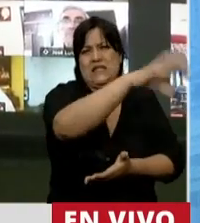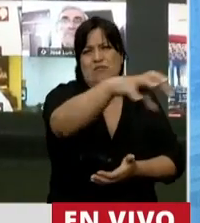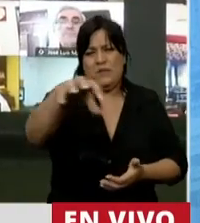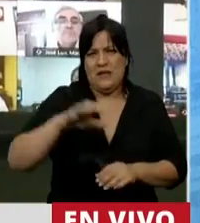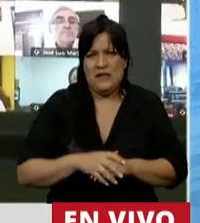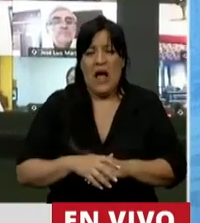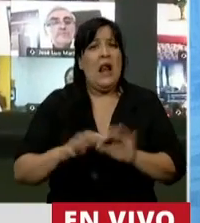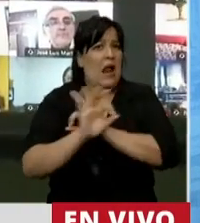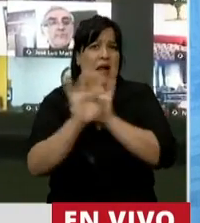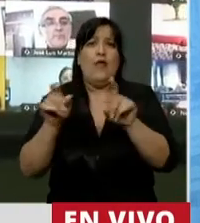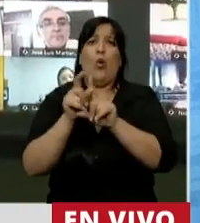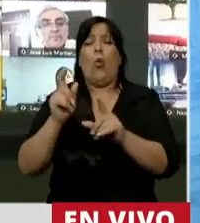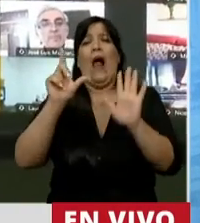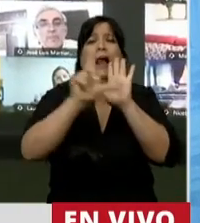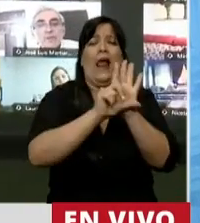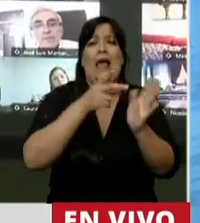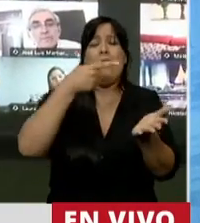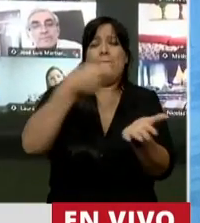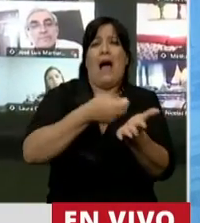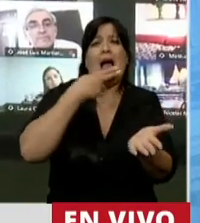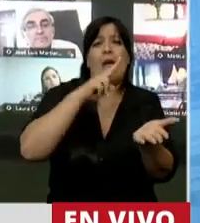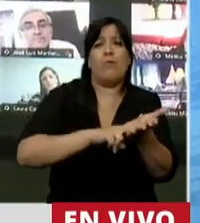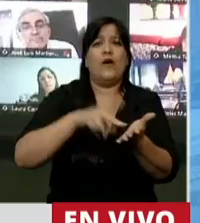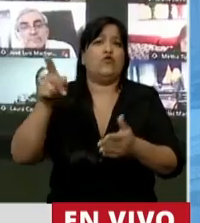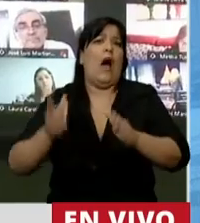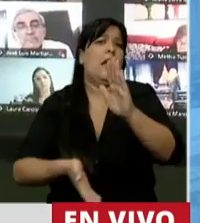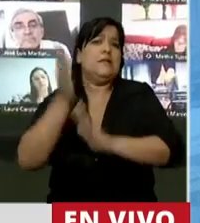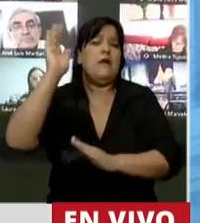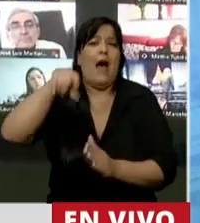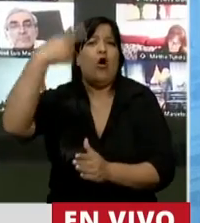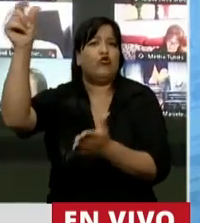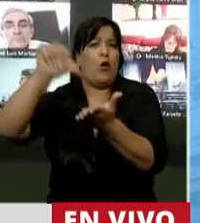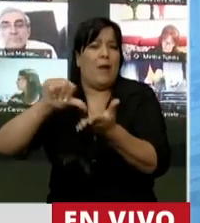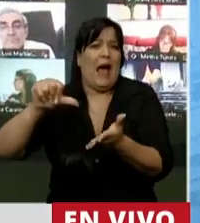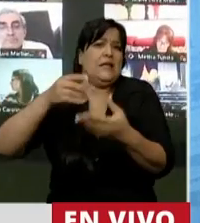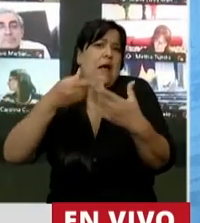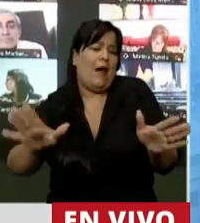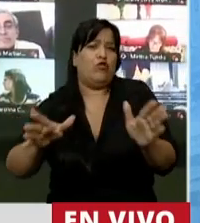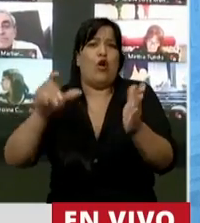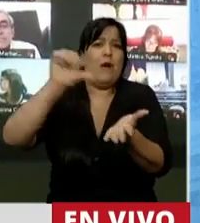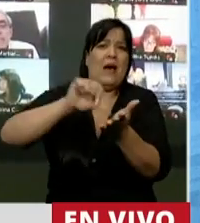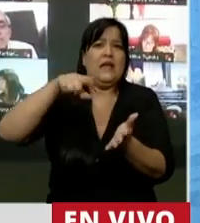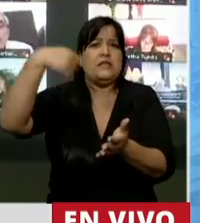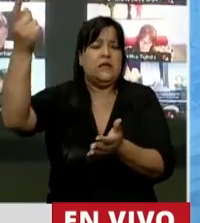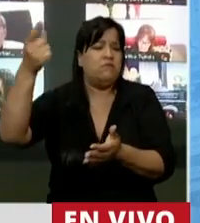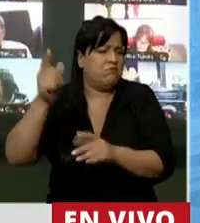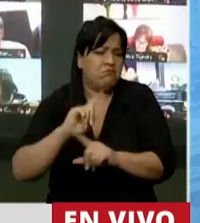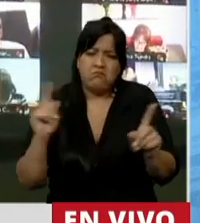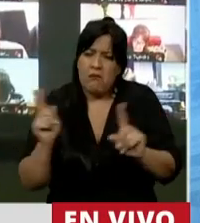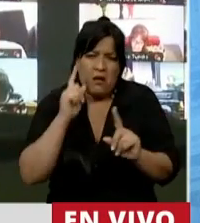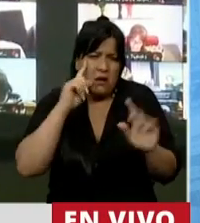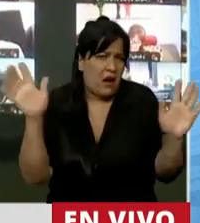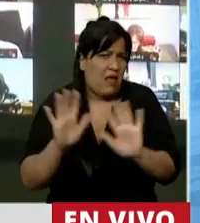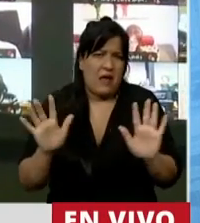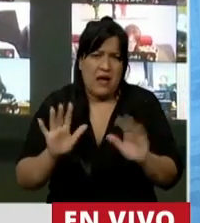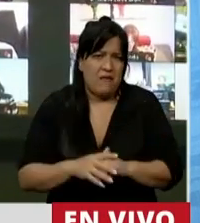de invertir en la Argentina por esta ley. Nadie va a abandonar el país por esta ley. Muchos van a recibir cuidados de salud por la